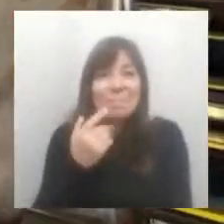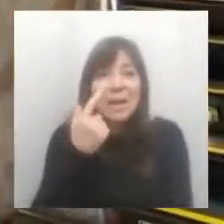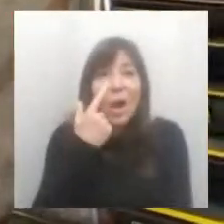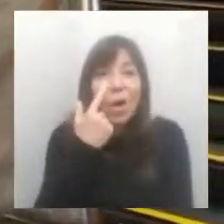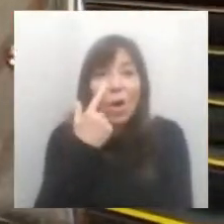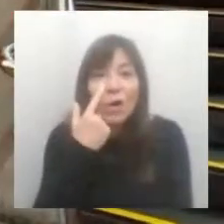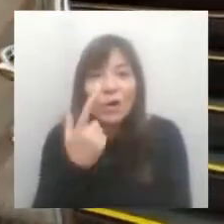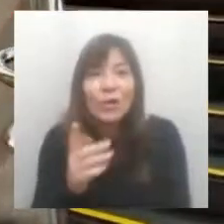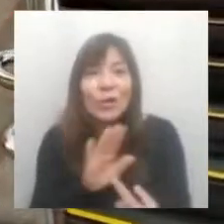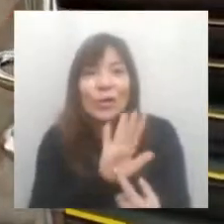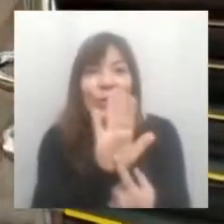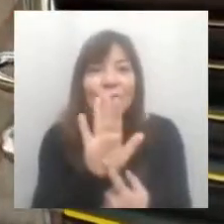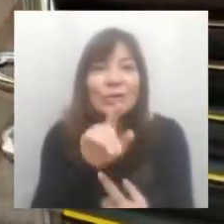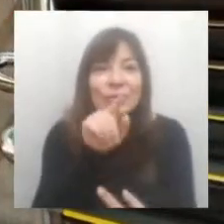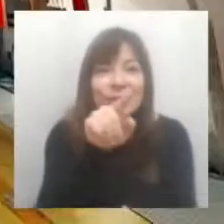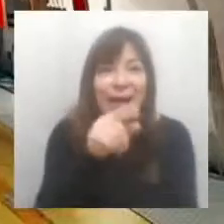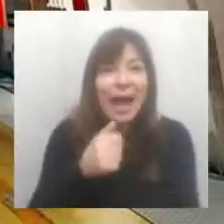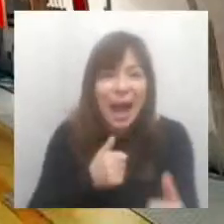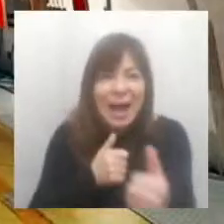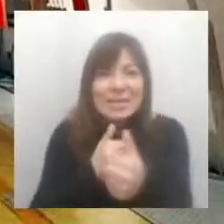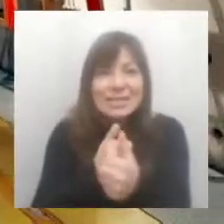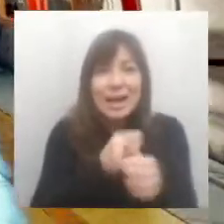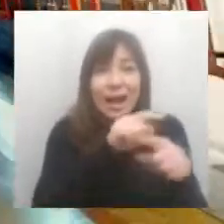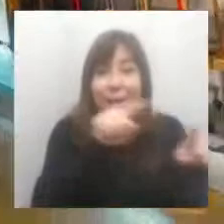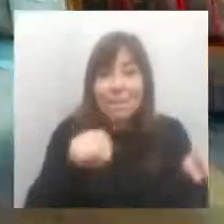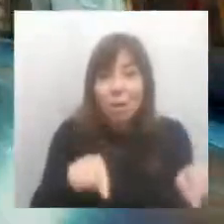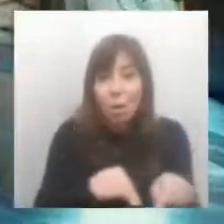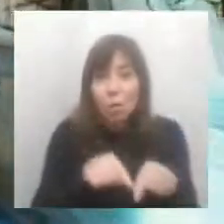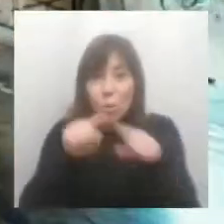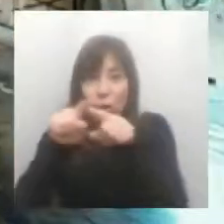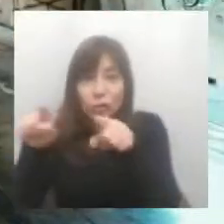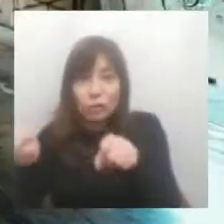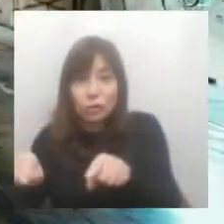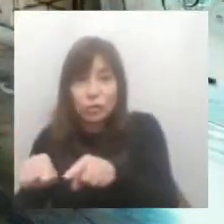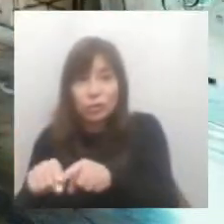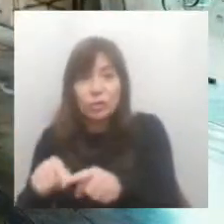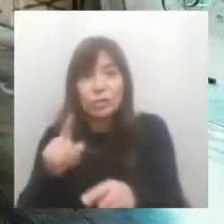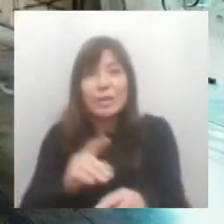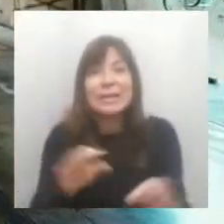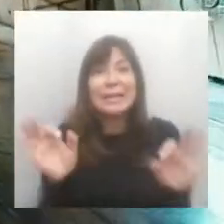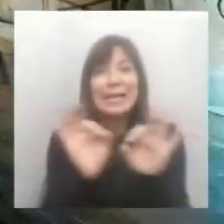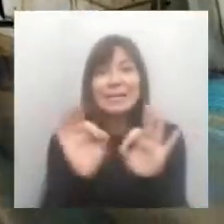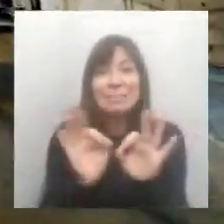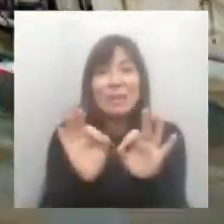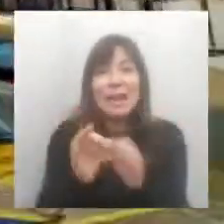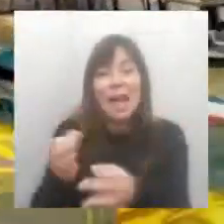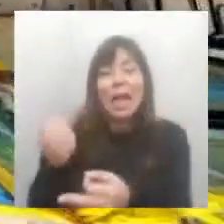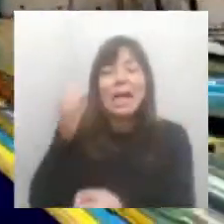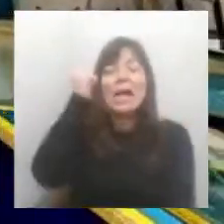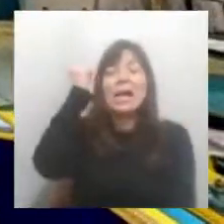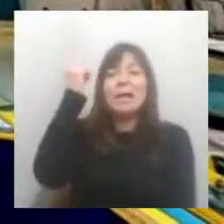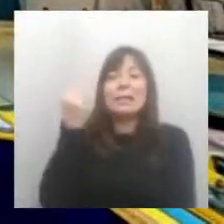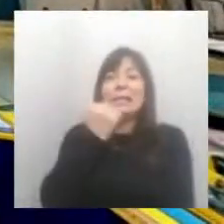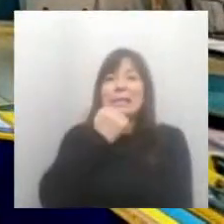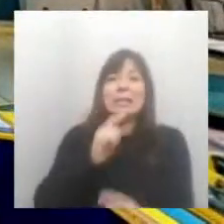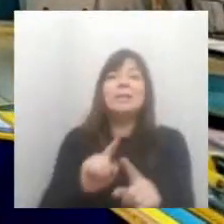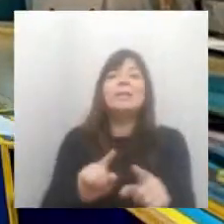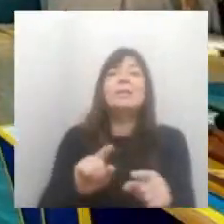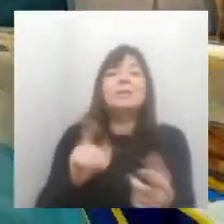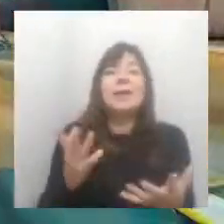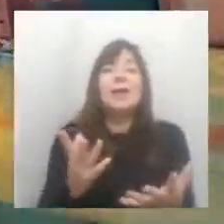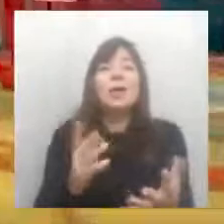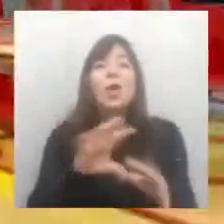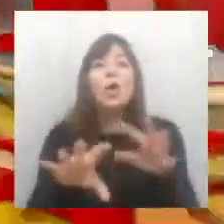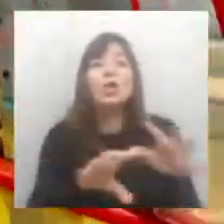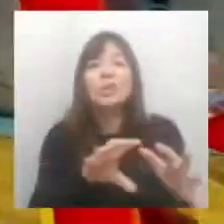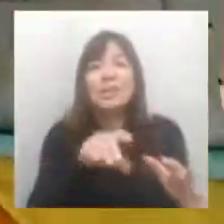propuesta, que si uno se acerca bien a los módulos, también puede obtener las explicaciones y de los fenómenos que nos presenta cada uno de ellos.